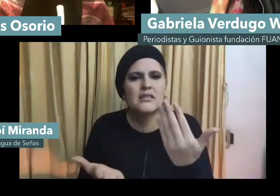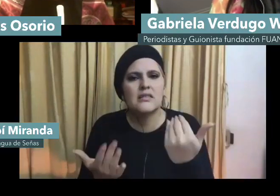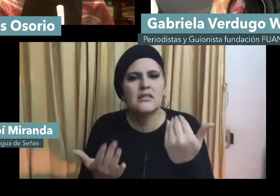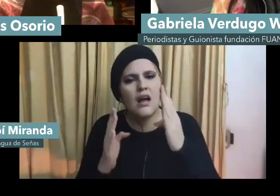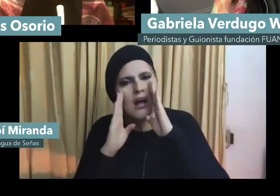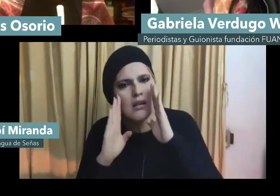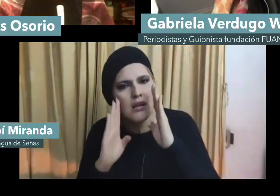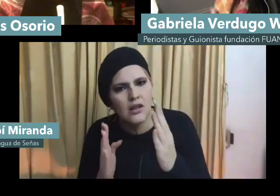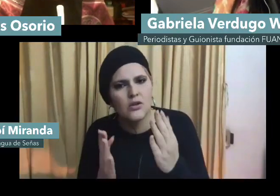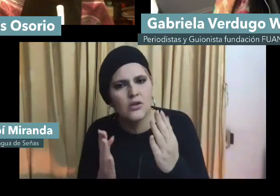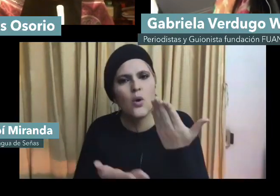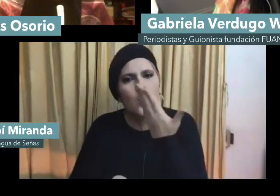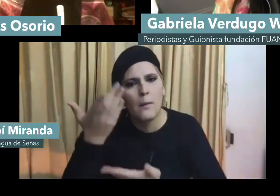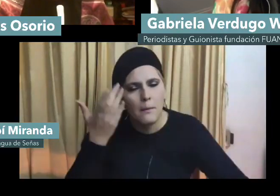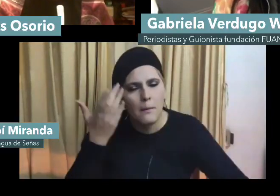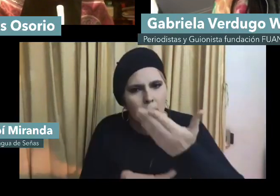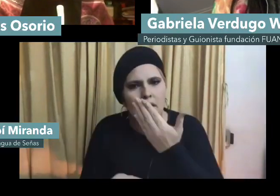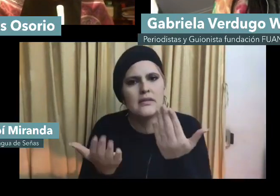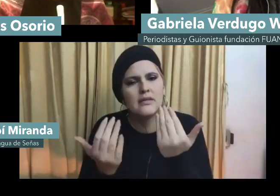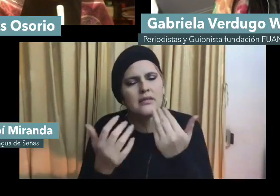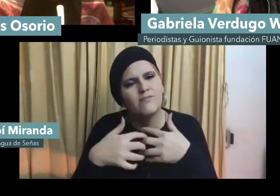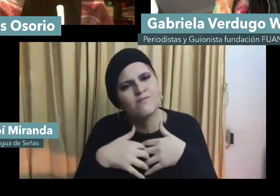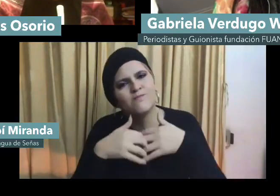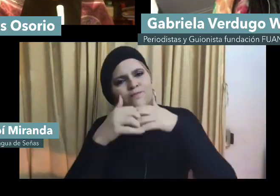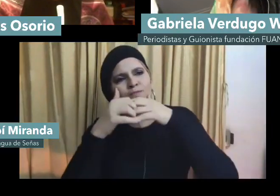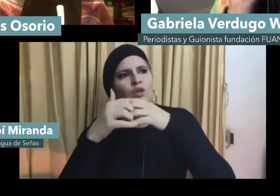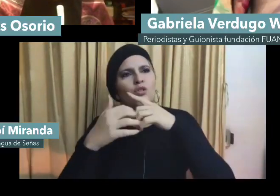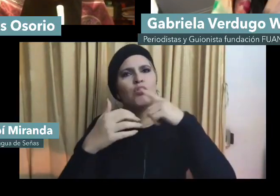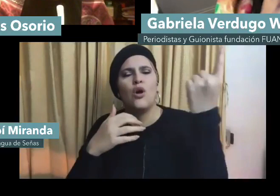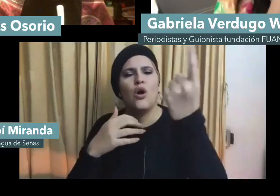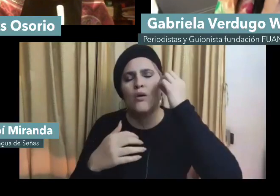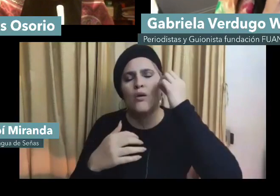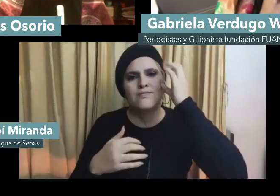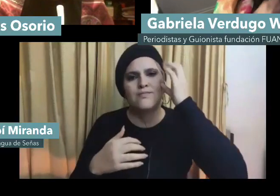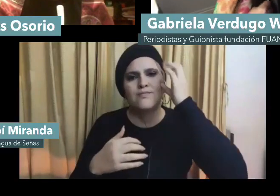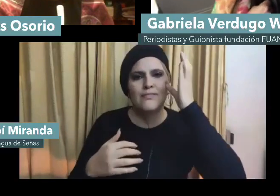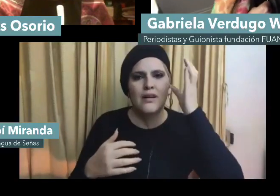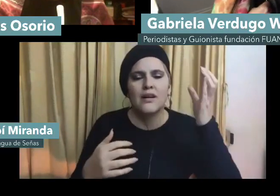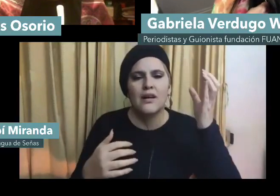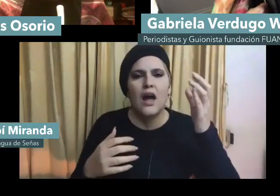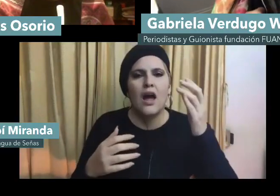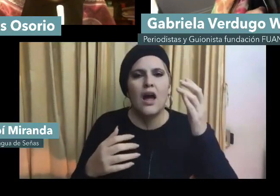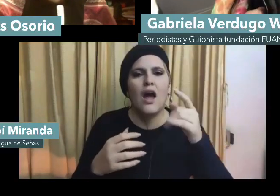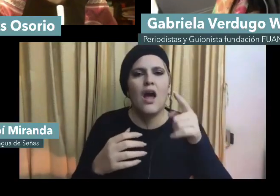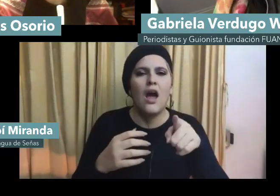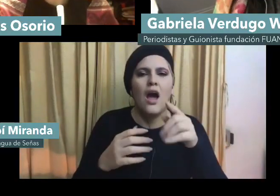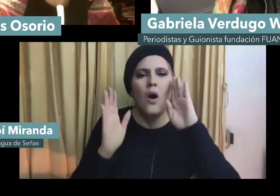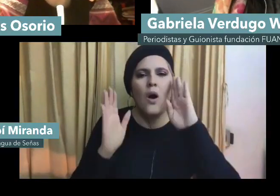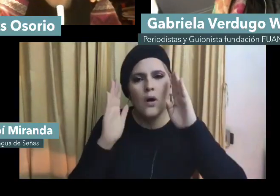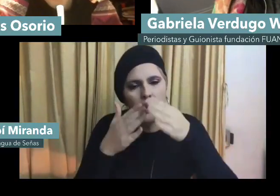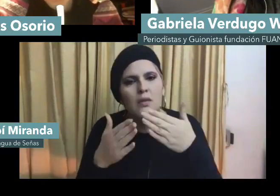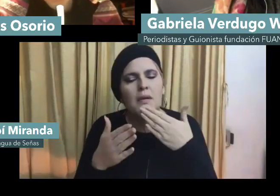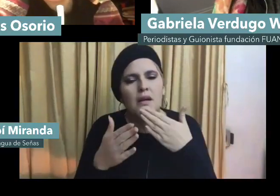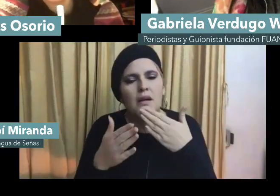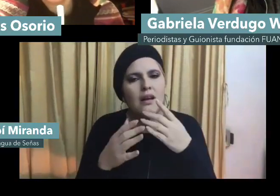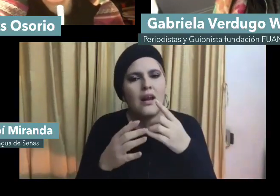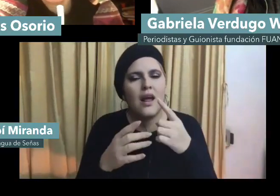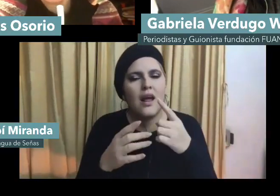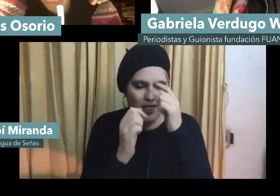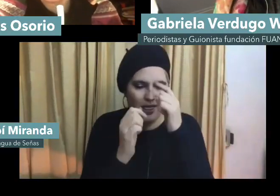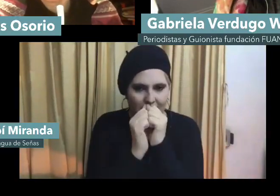construir más conocimiento en torno al autismo y la neurodiversidad. Doctora Valeria, para que te despidas también de todas las personas.